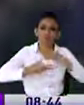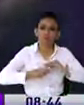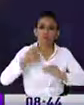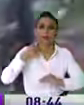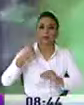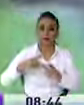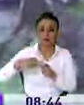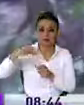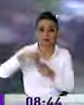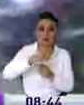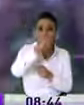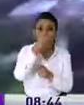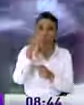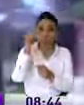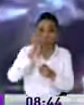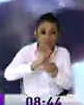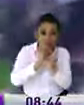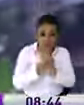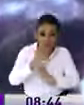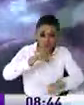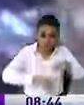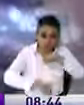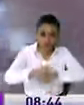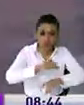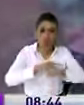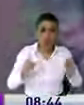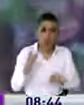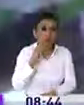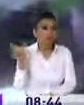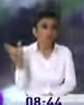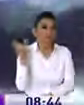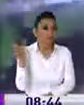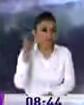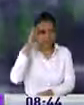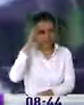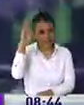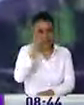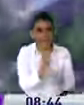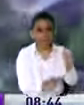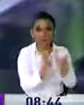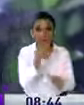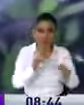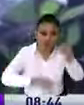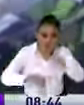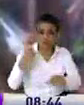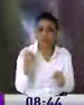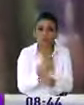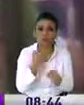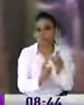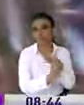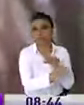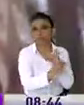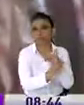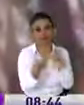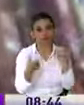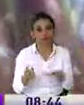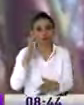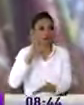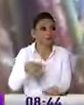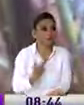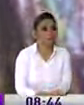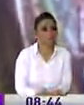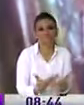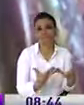coca. Al parecer, el ruido de los motores y el movimiento policial puso en alerta a quienes estaban trabajando, y antes que lleguen los